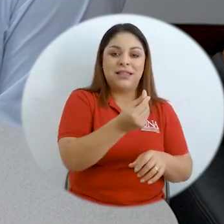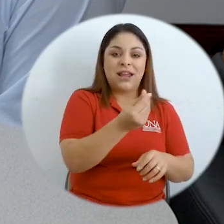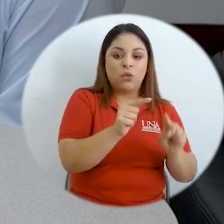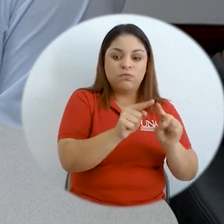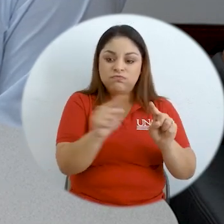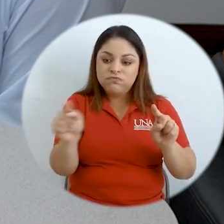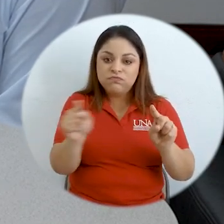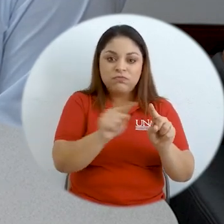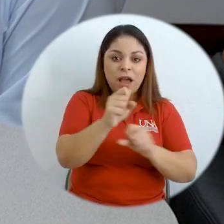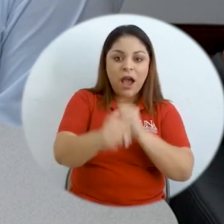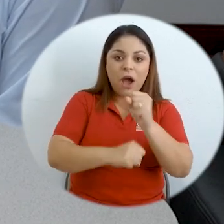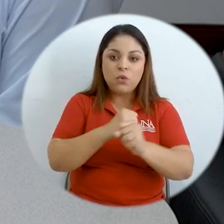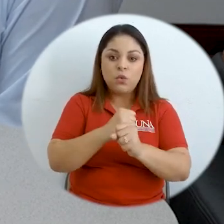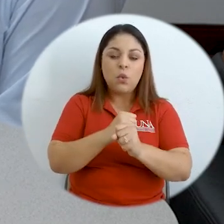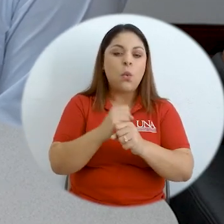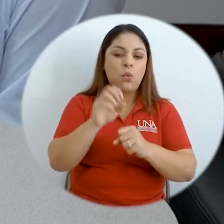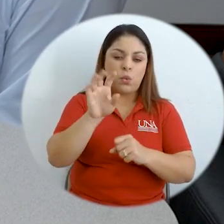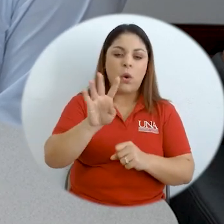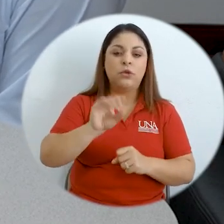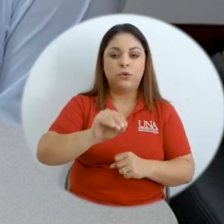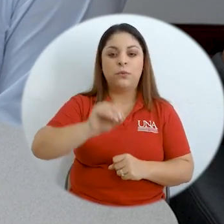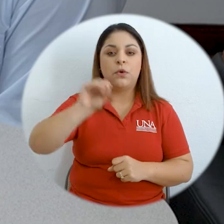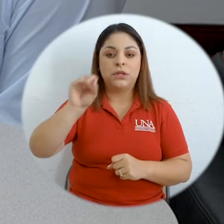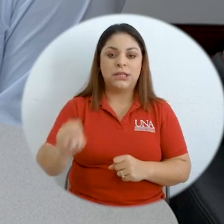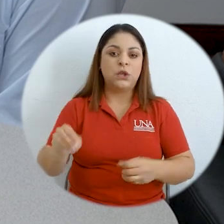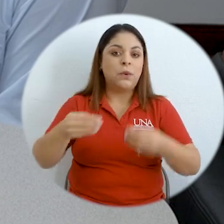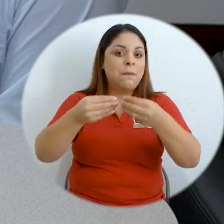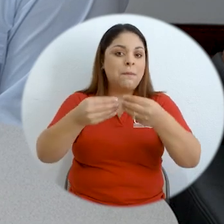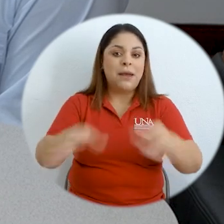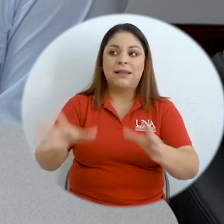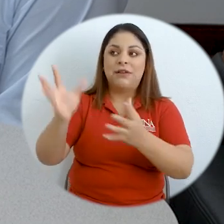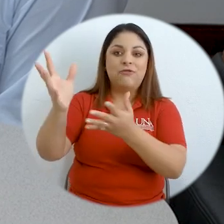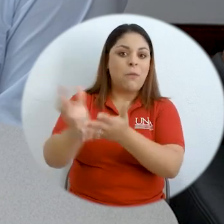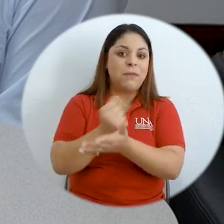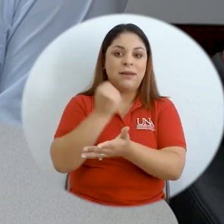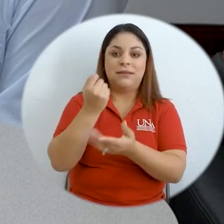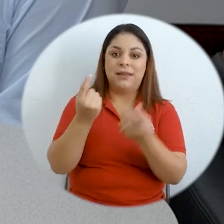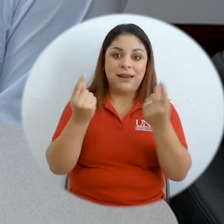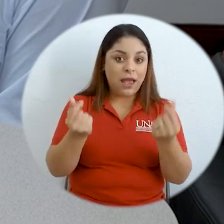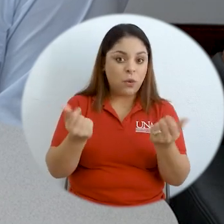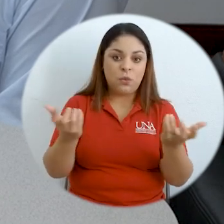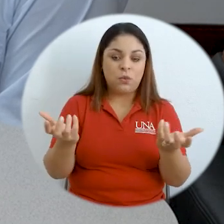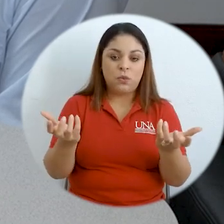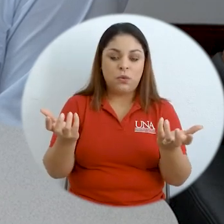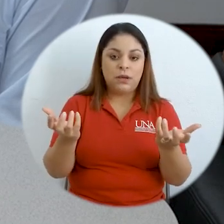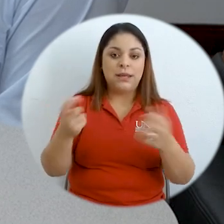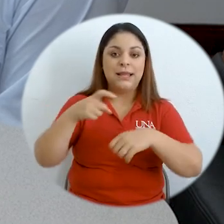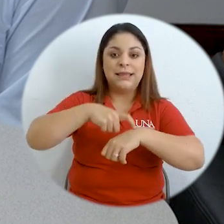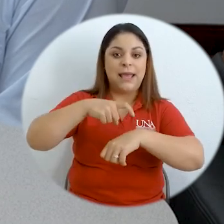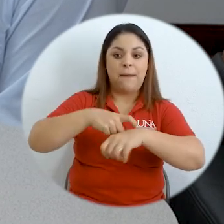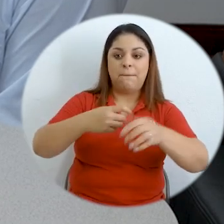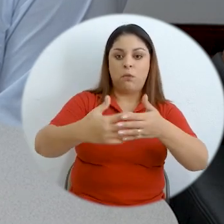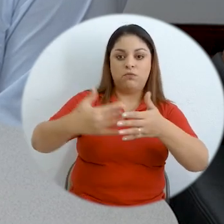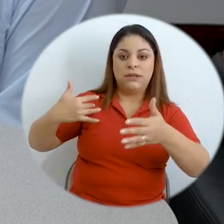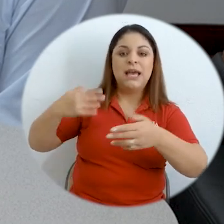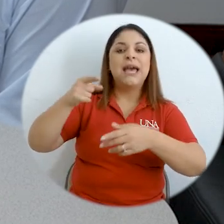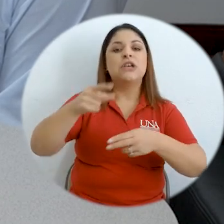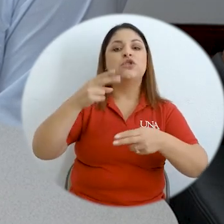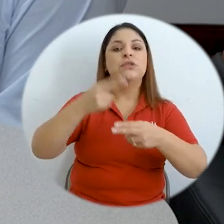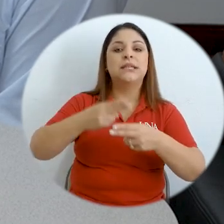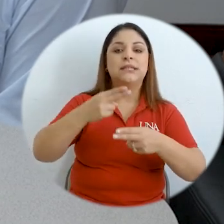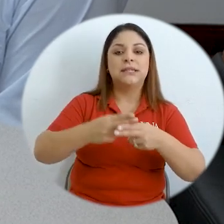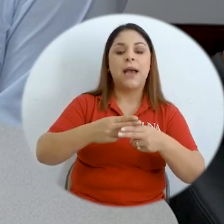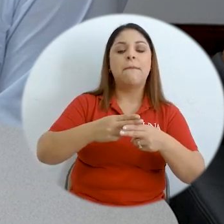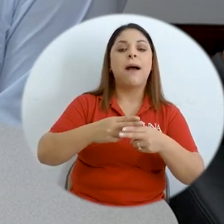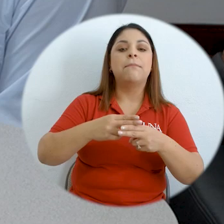en ese 4% de pérdida de recuperación del dinero en el tiempo, lo que nosotros